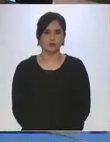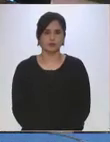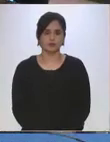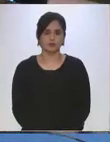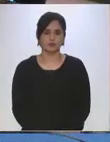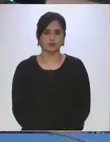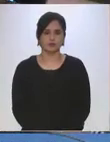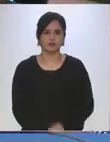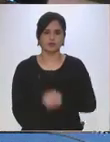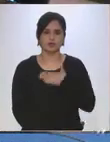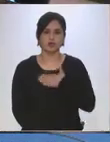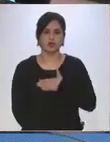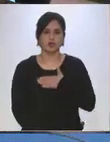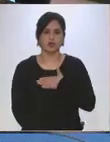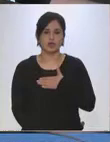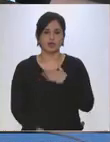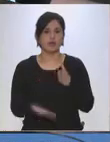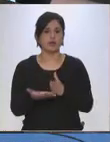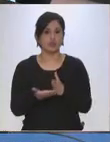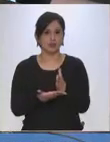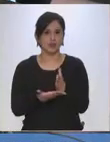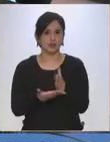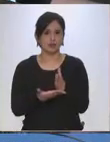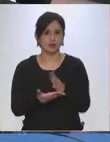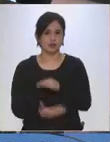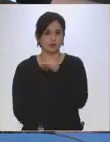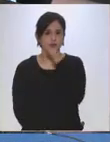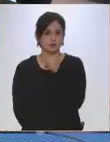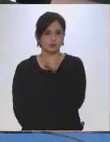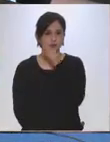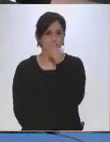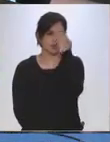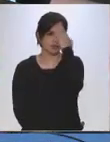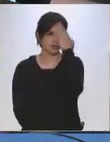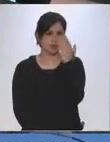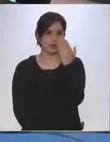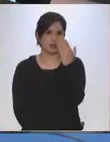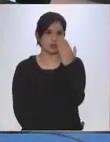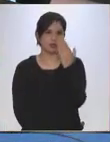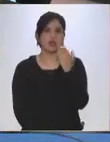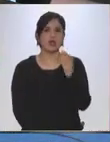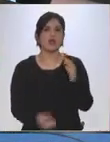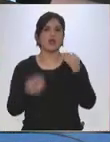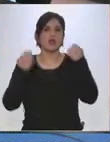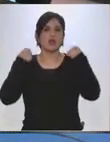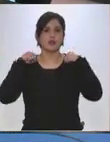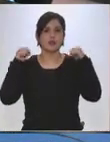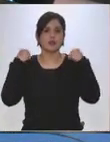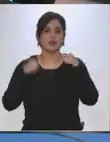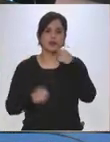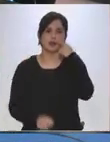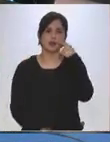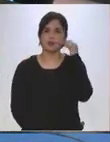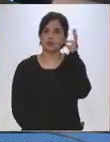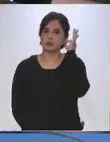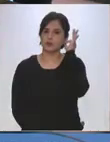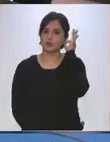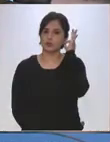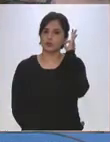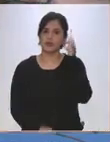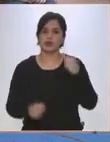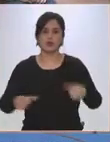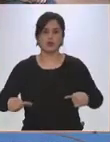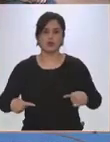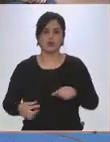quiero partir palabras saludando a las los deportistas paralímpicos